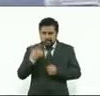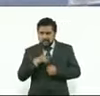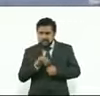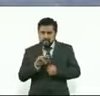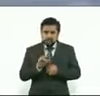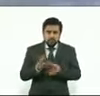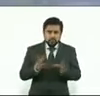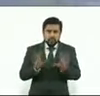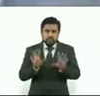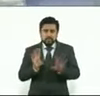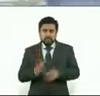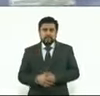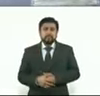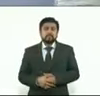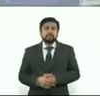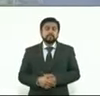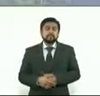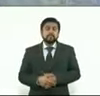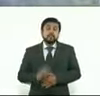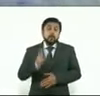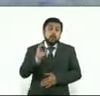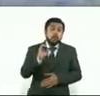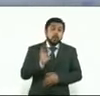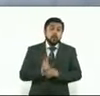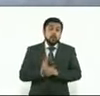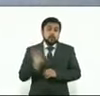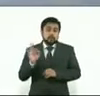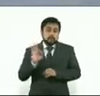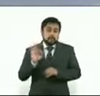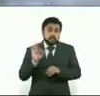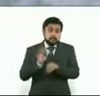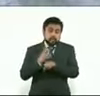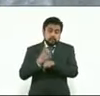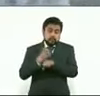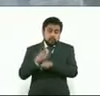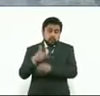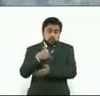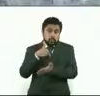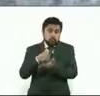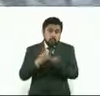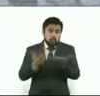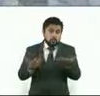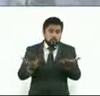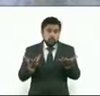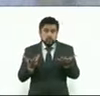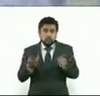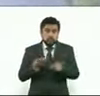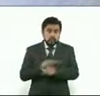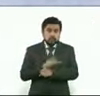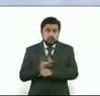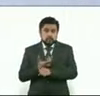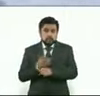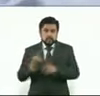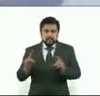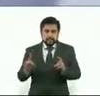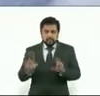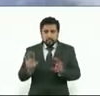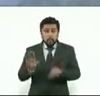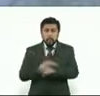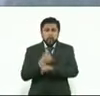conclusión de la carrera. Por otro lado, si es que puede defender ese segundo lugar o si es que una cuestión transitoria, momentánea, y se le